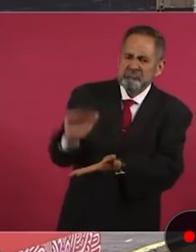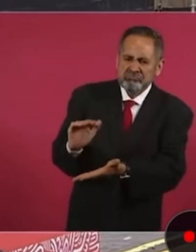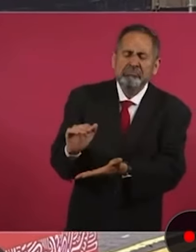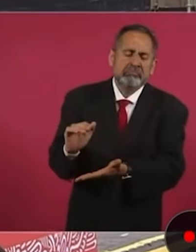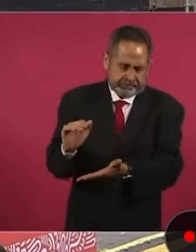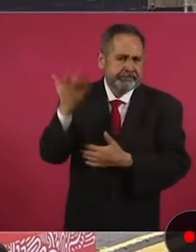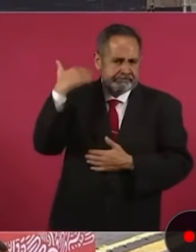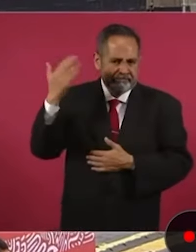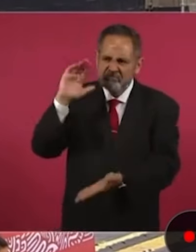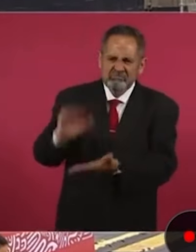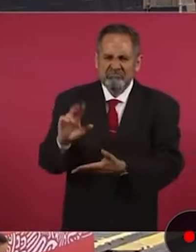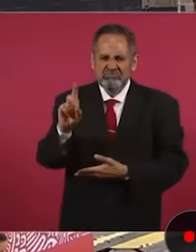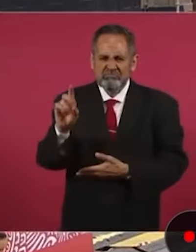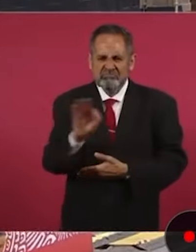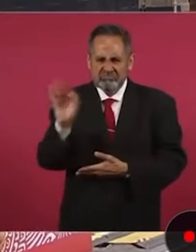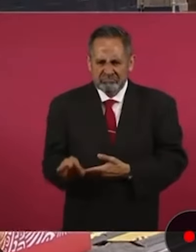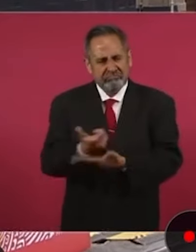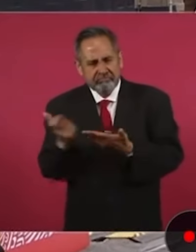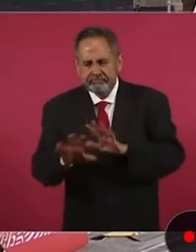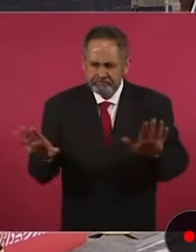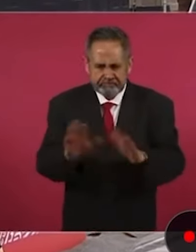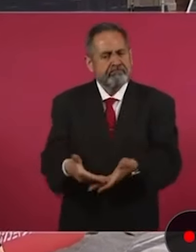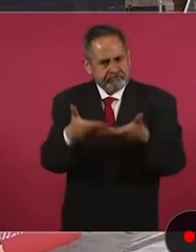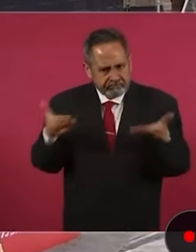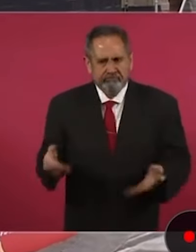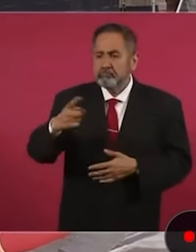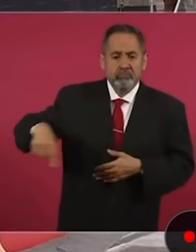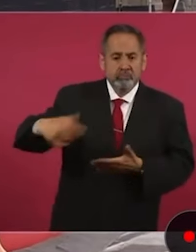al 30% de su salario. Ahora todos los que